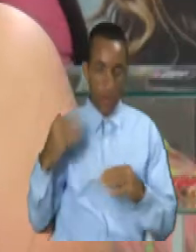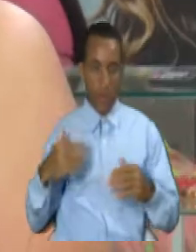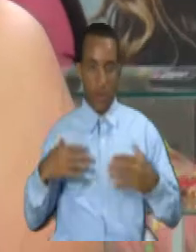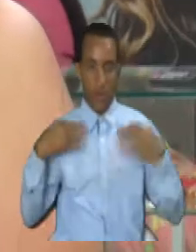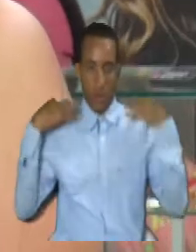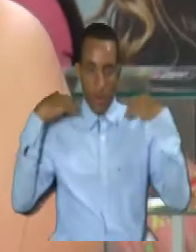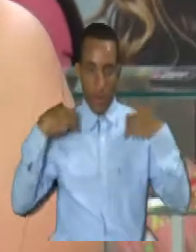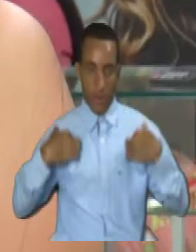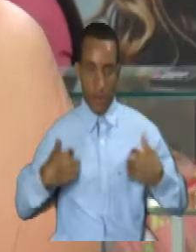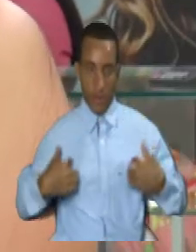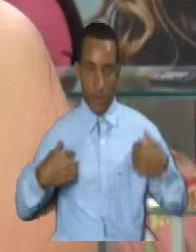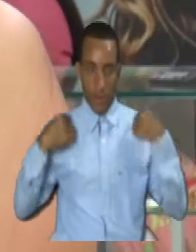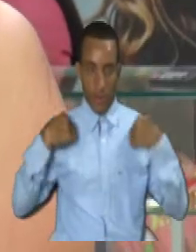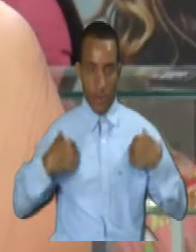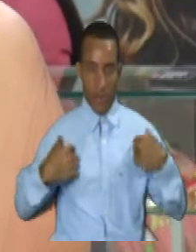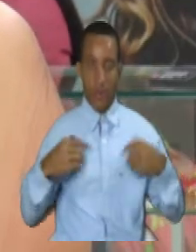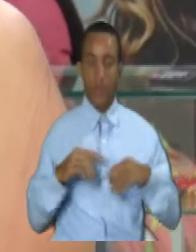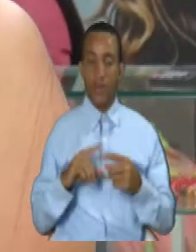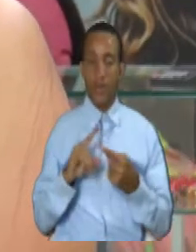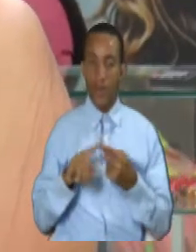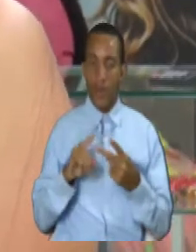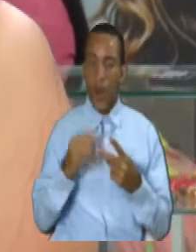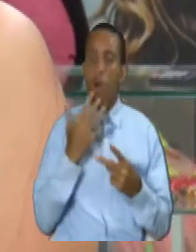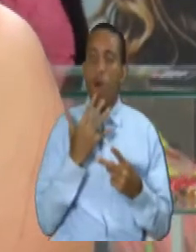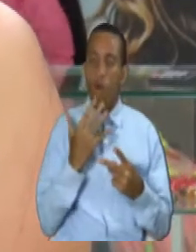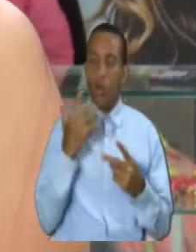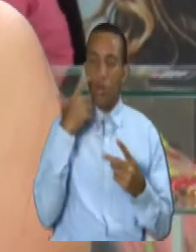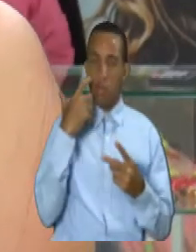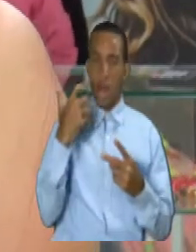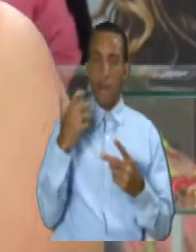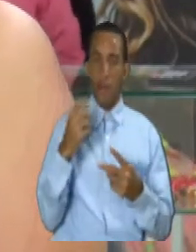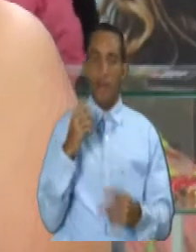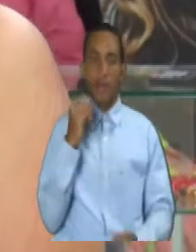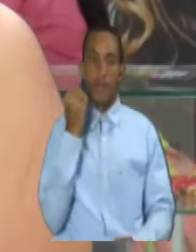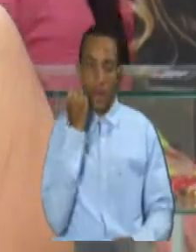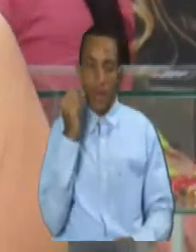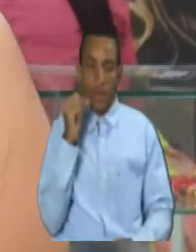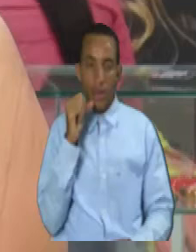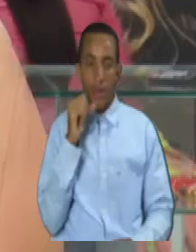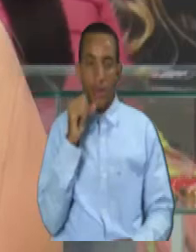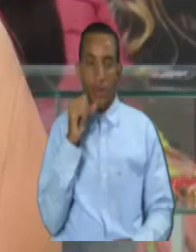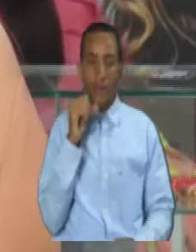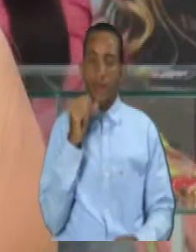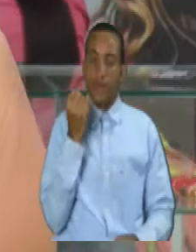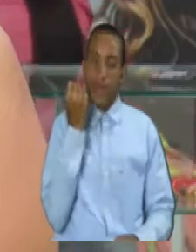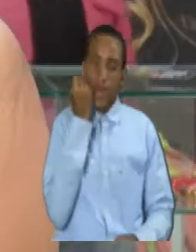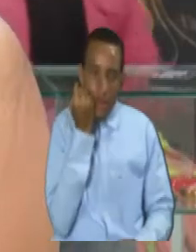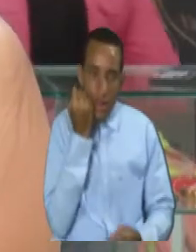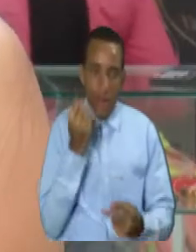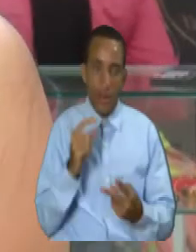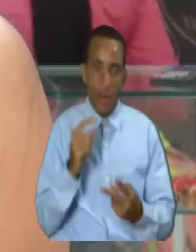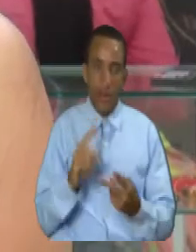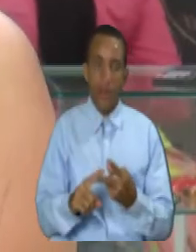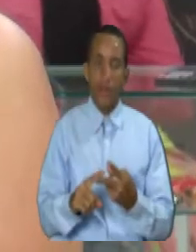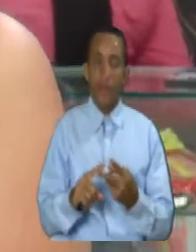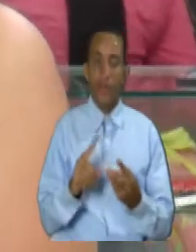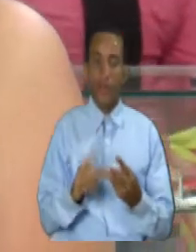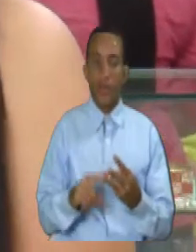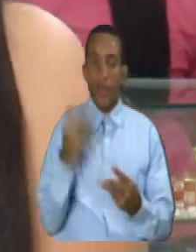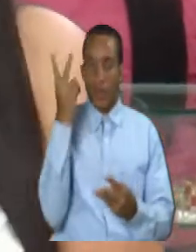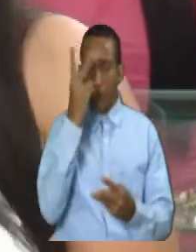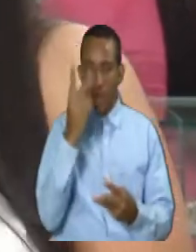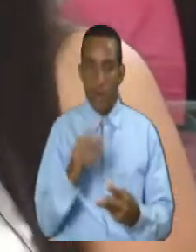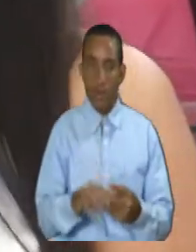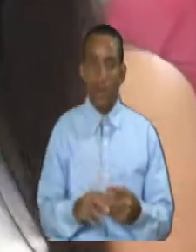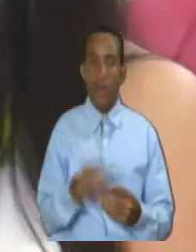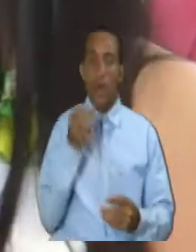vestidos, los colores muy llamativos, los colores, los naranjas, los fucsia, los verdes, y están resaltando mucho en esta temporada. Bueno, entonces